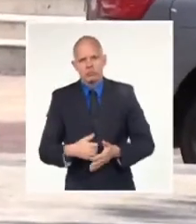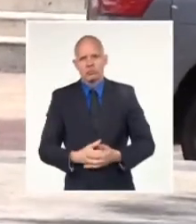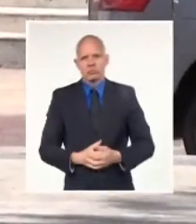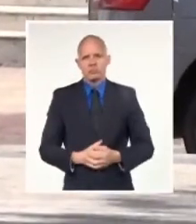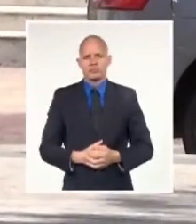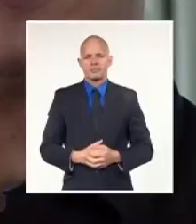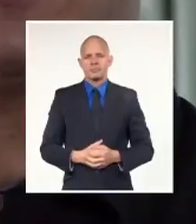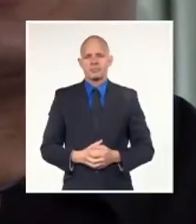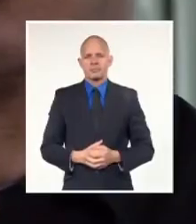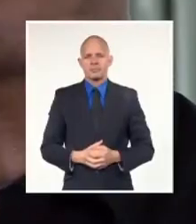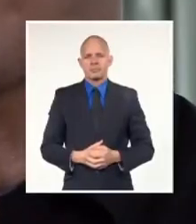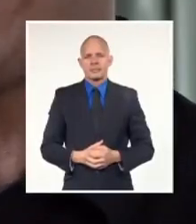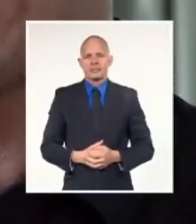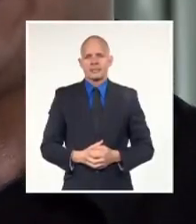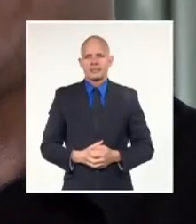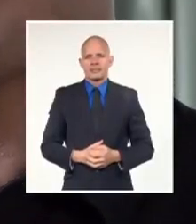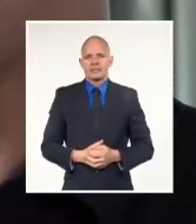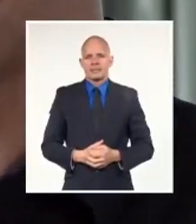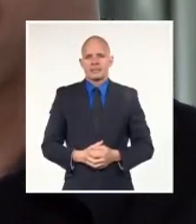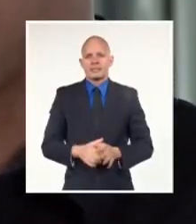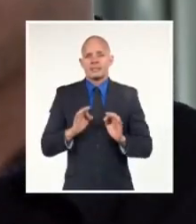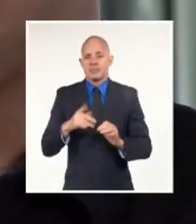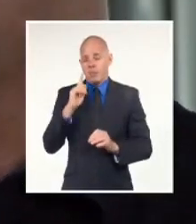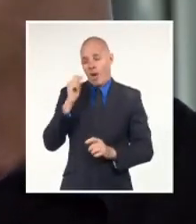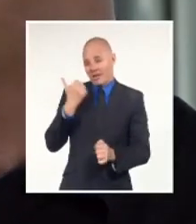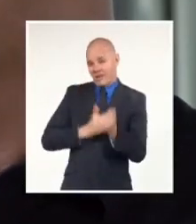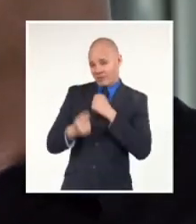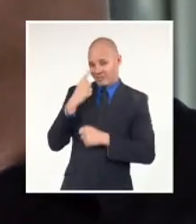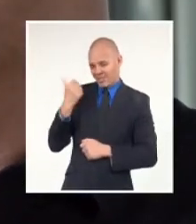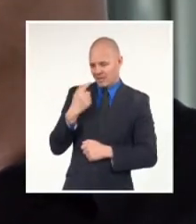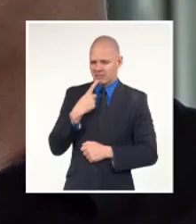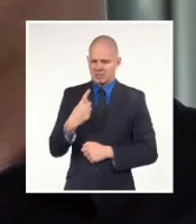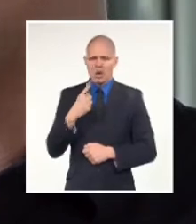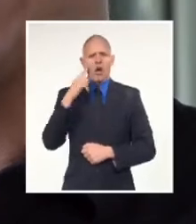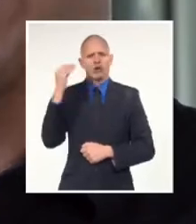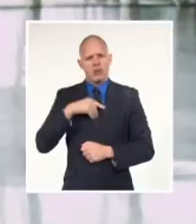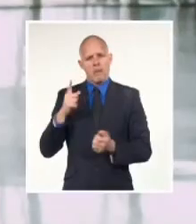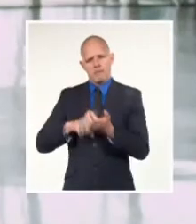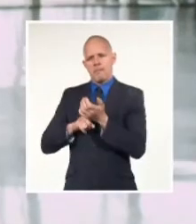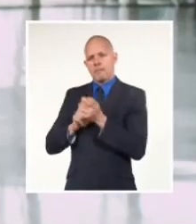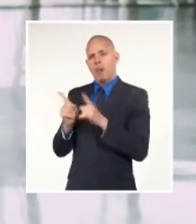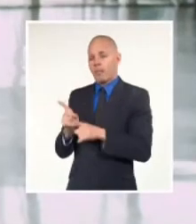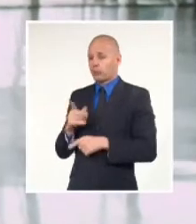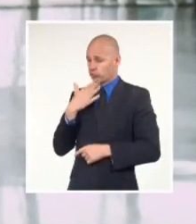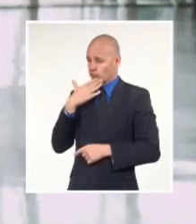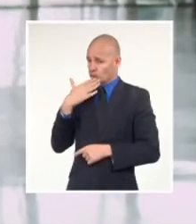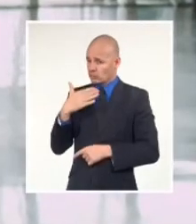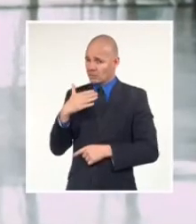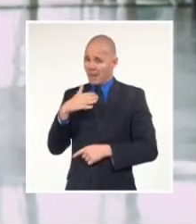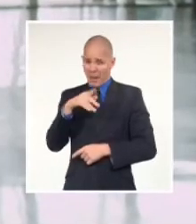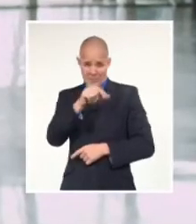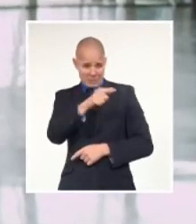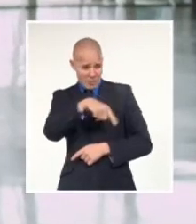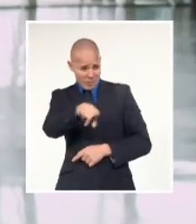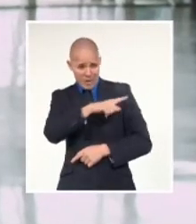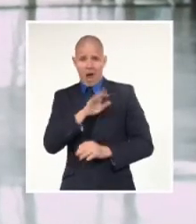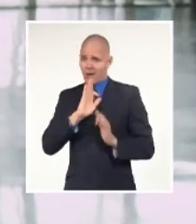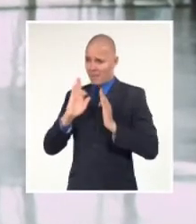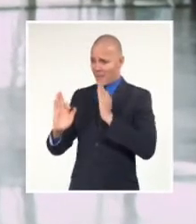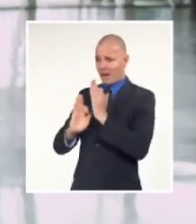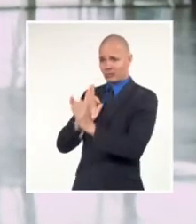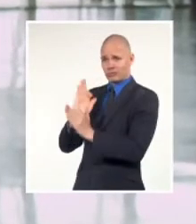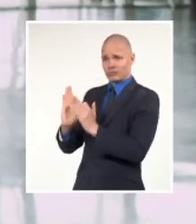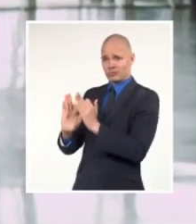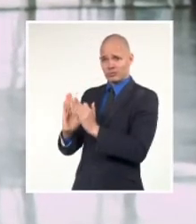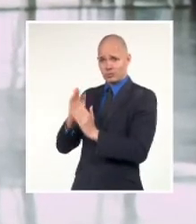Mi papá es una persona en que la gente confía y respeta. Así que ante situaciones que hayan en el país, yo sé que personas de todas